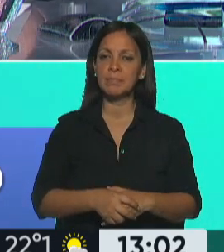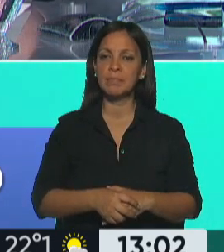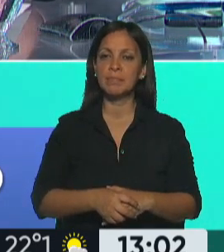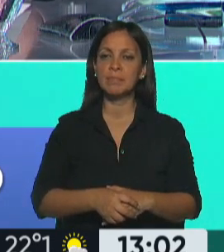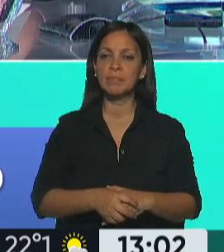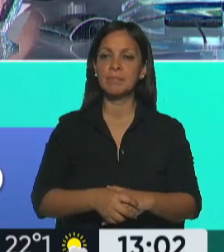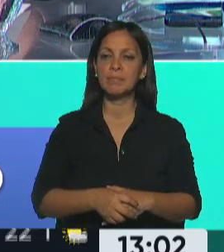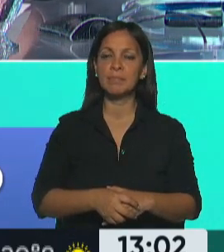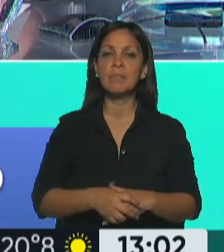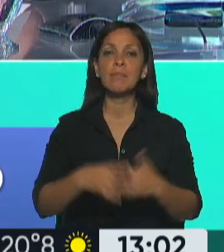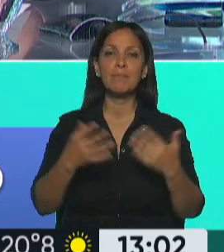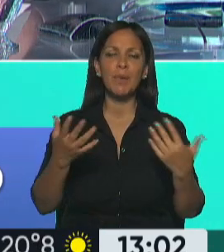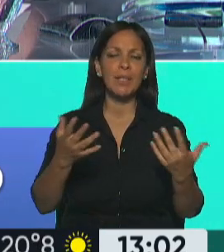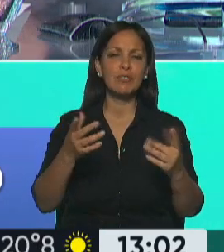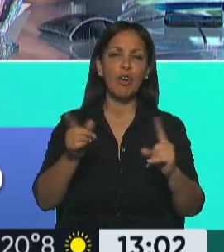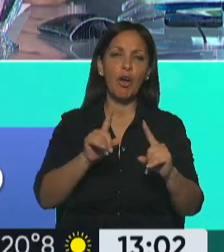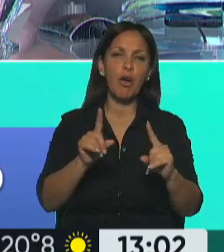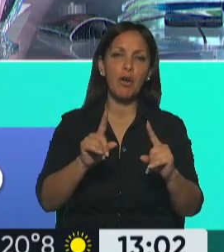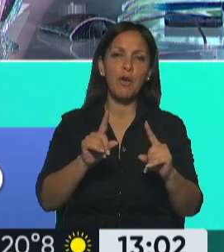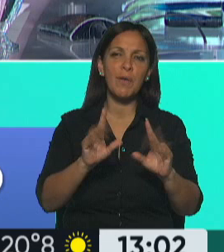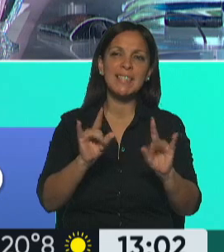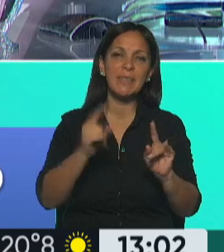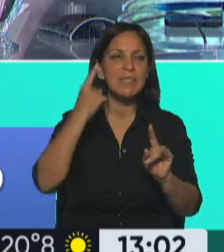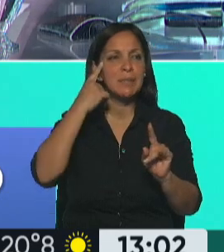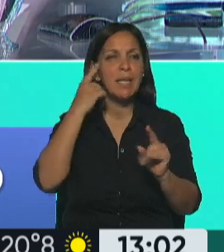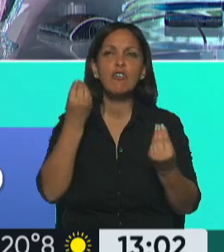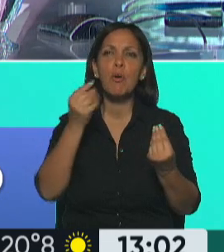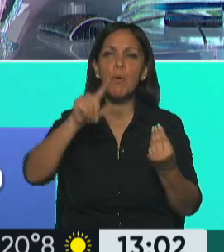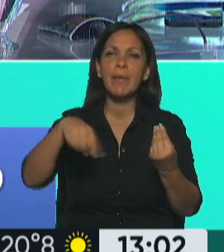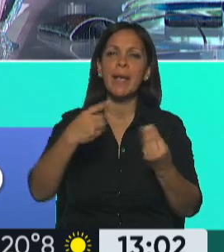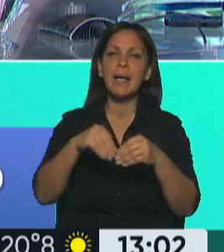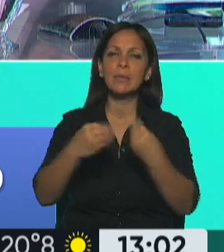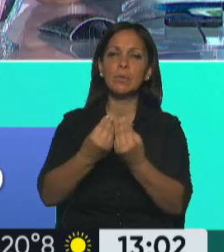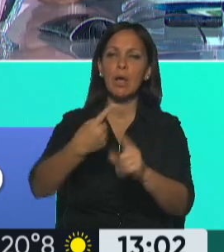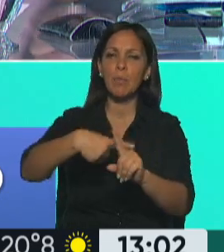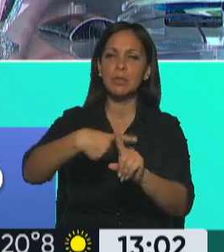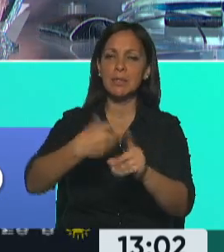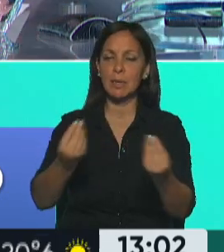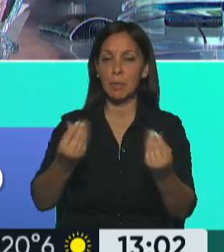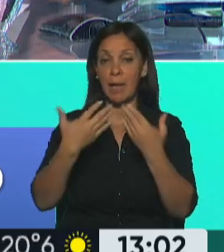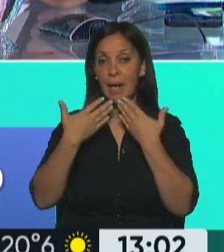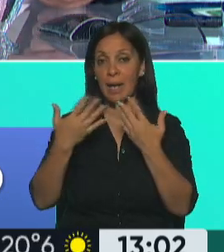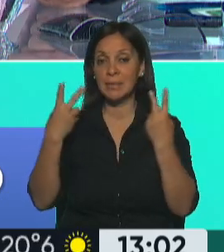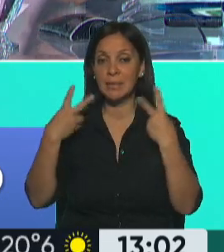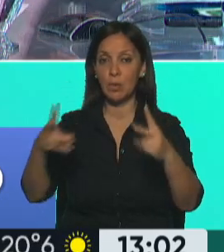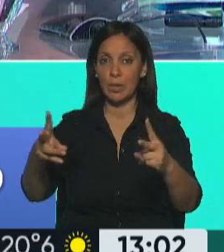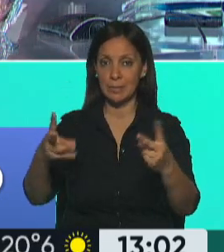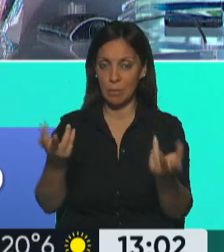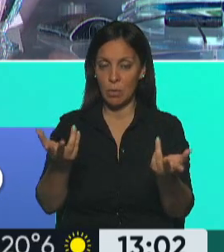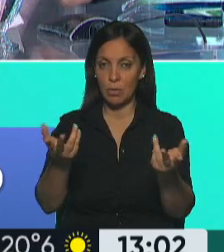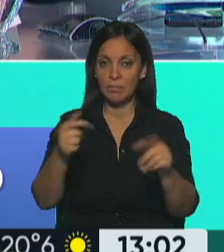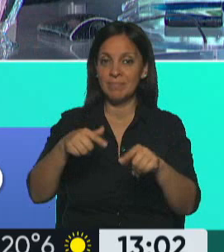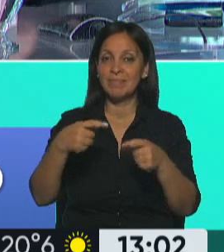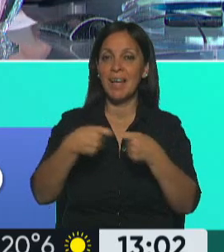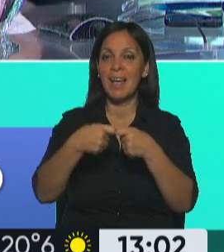complicado sacar conclusiones sobre cómo Esto está alimentando el turismo en el tema de tener eh una una aerolínea nacional que